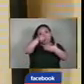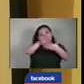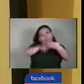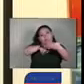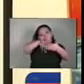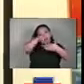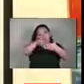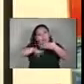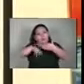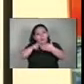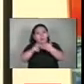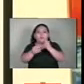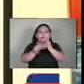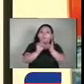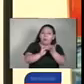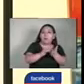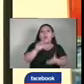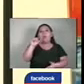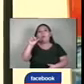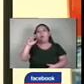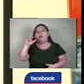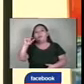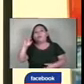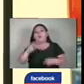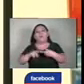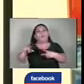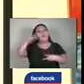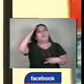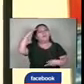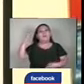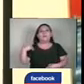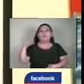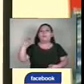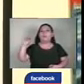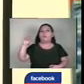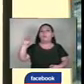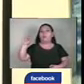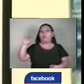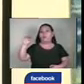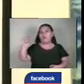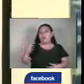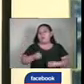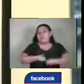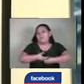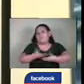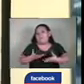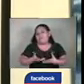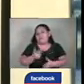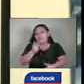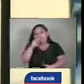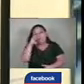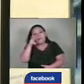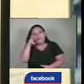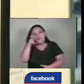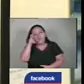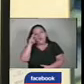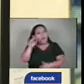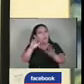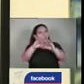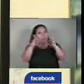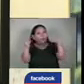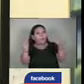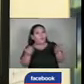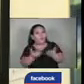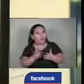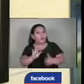técnicas de acrílico, y Mónica Anduray, que utiliza el arte para comunicar su percepción íntima del mundo exterior y